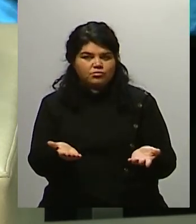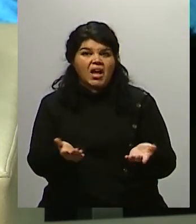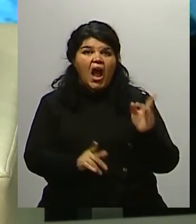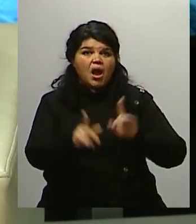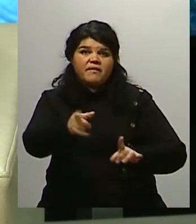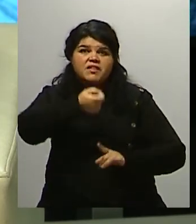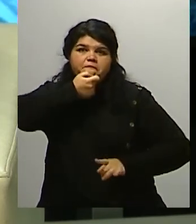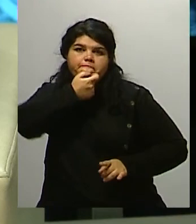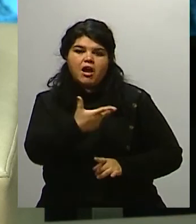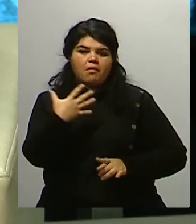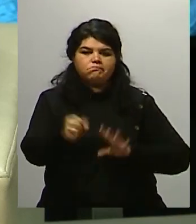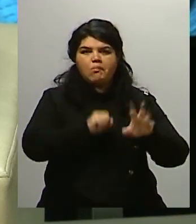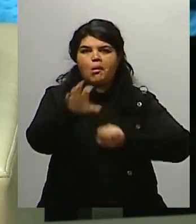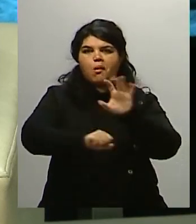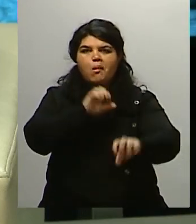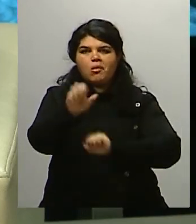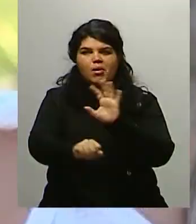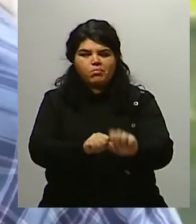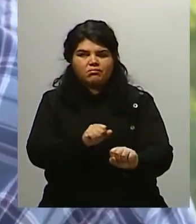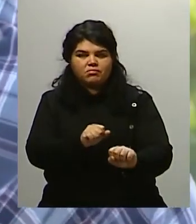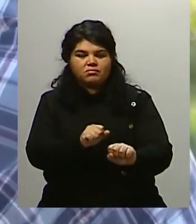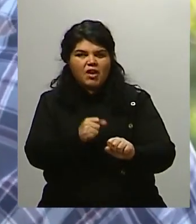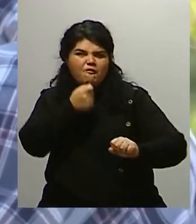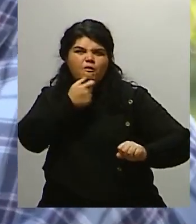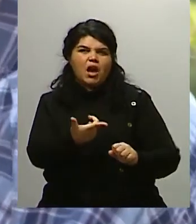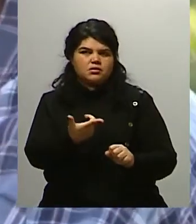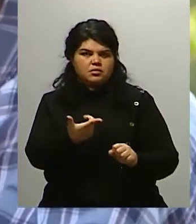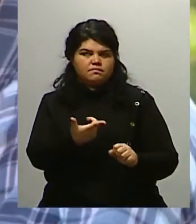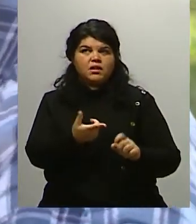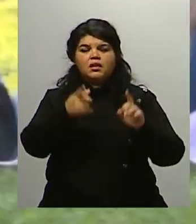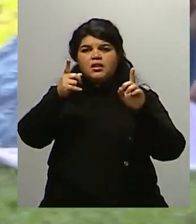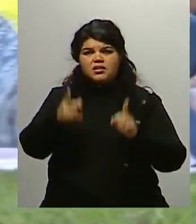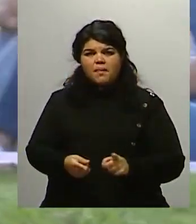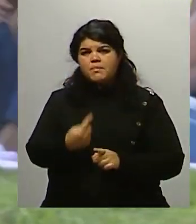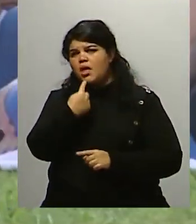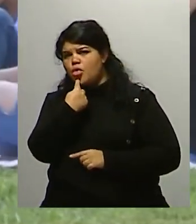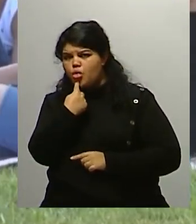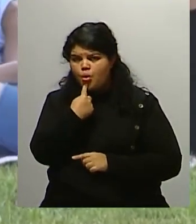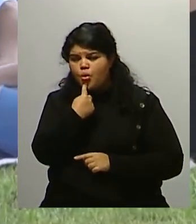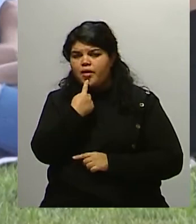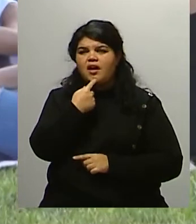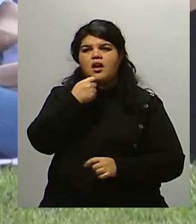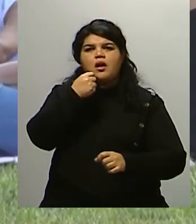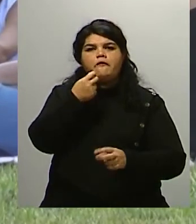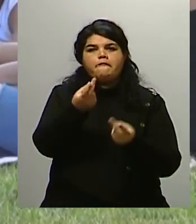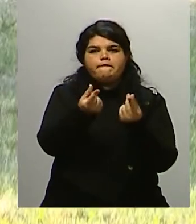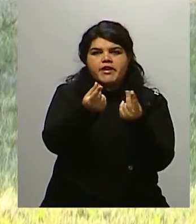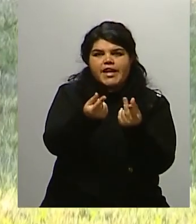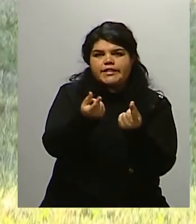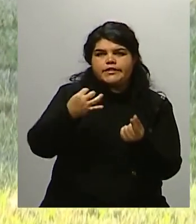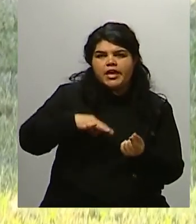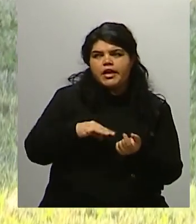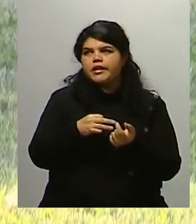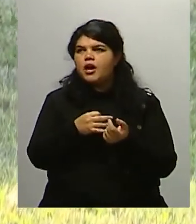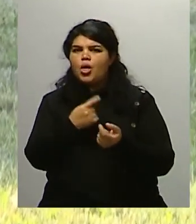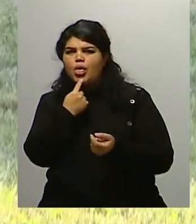fácil. Tenemos quizás también la presión de que hay mucha incertidumbre, no solo financiera, laboral. Entonces eso nos genera, por ejemplo, muy